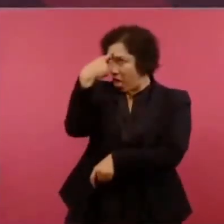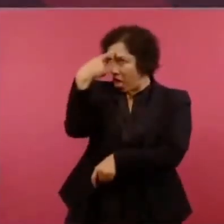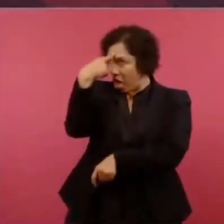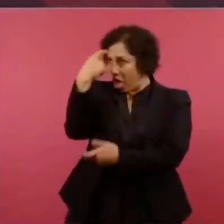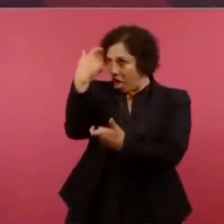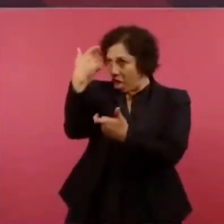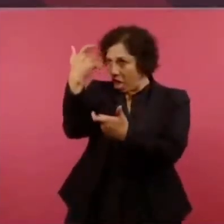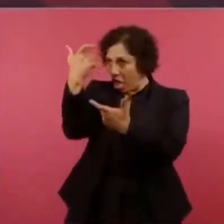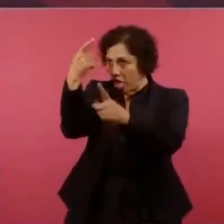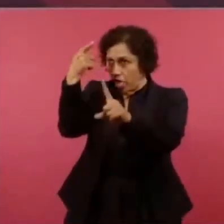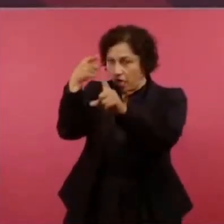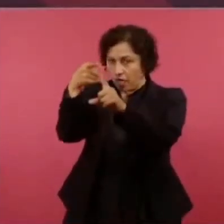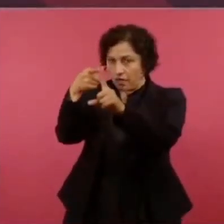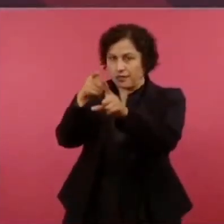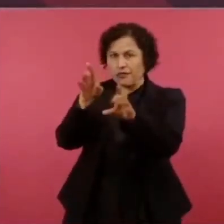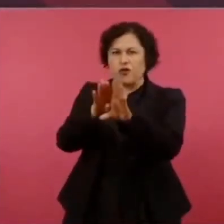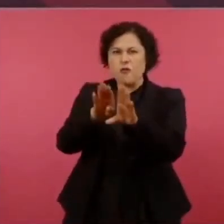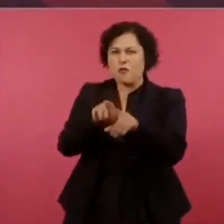están como obnubilados.